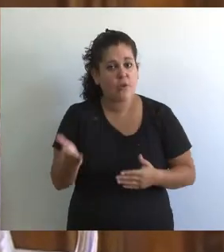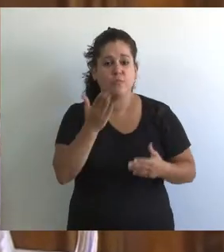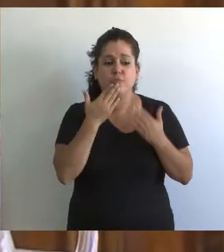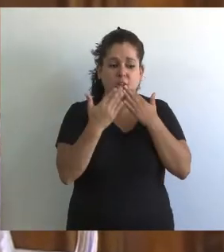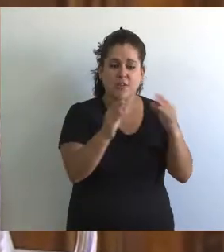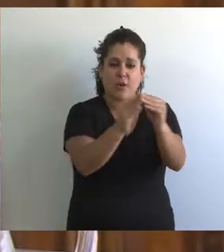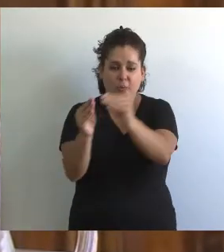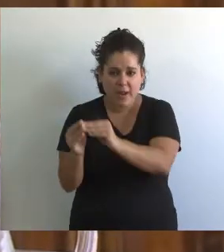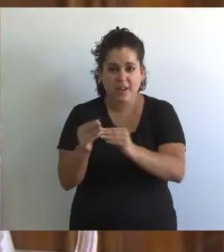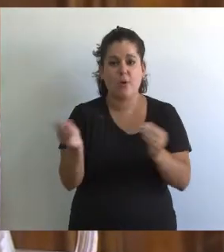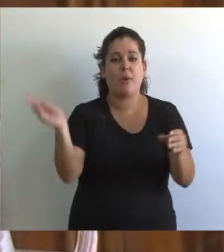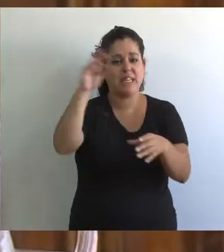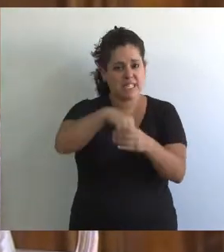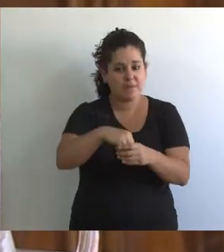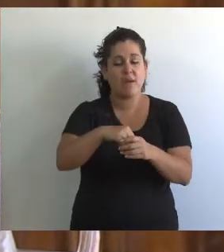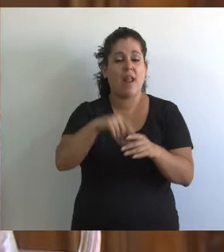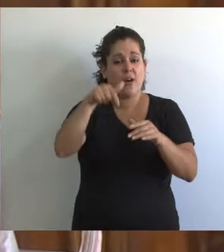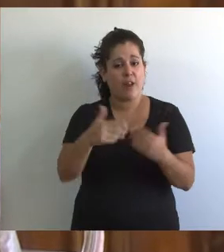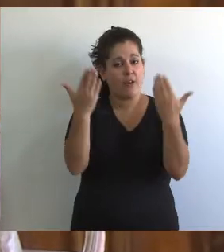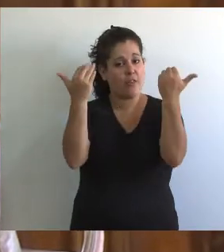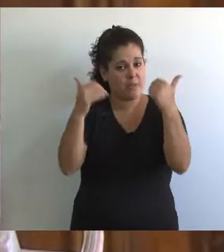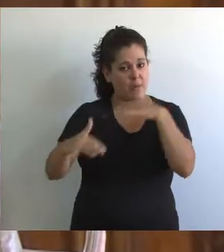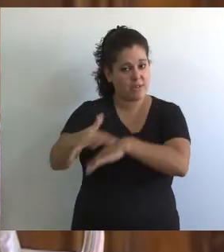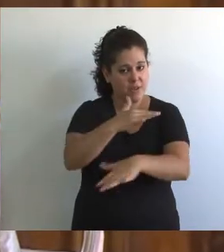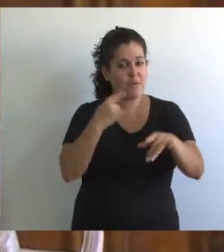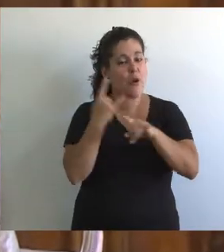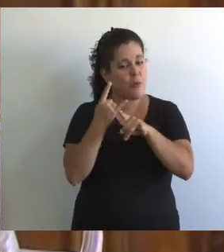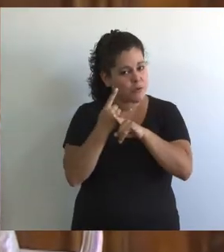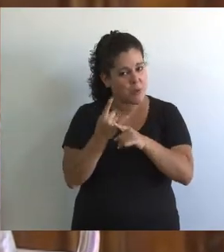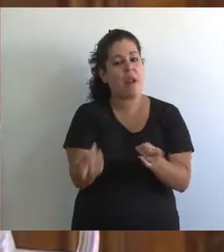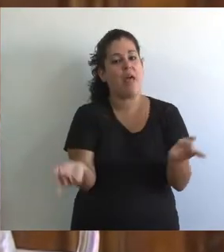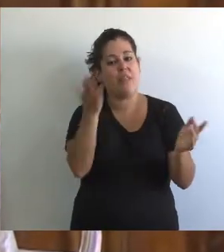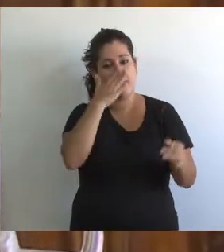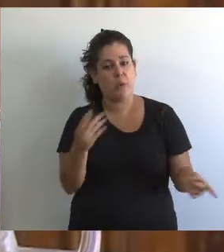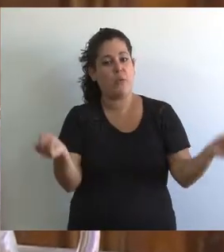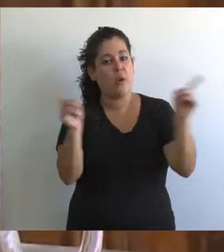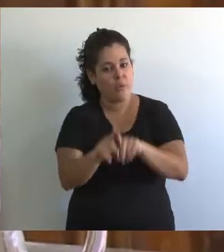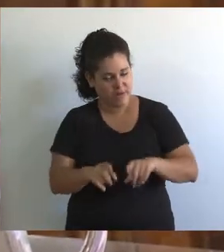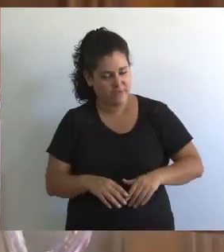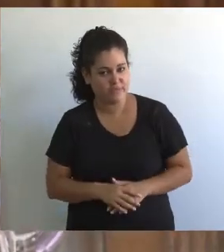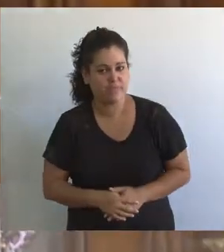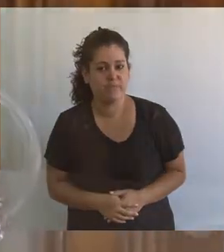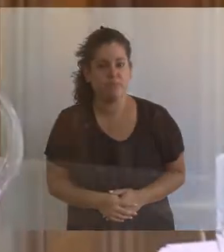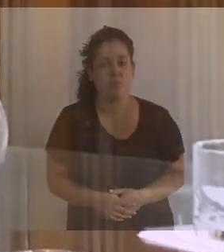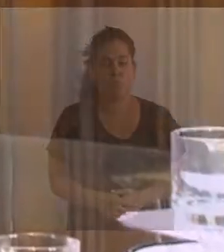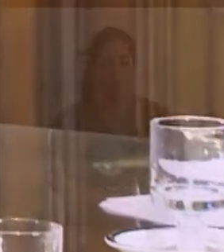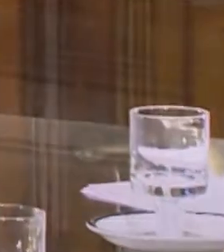muchas gracias por haber participado. Nos despedimos de estos pasos perdidos, pero como siempre, para regresar. Hasta siempre.